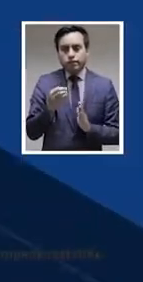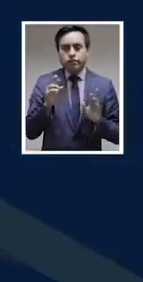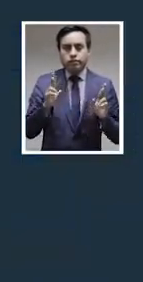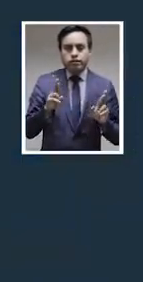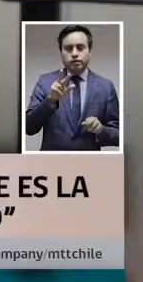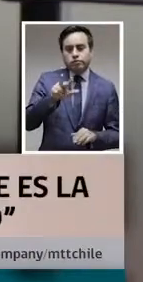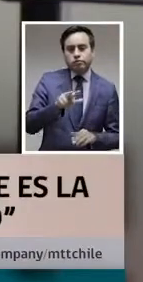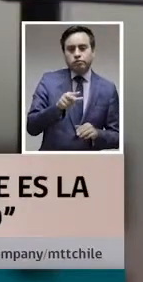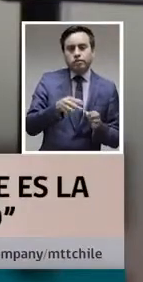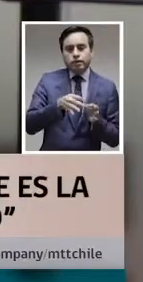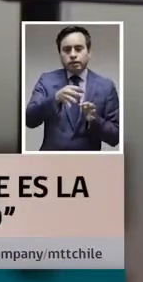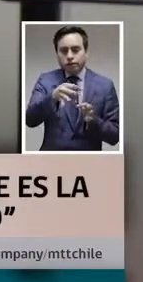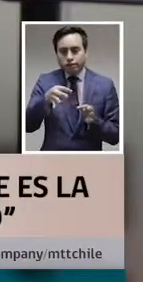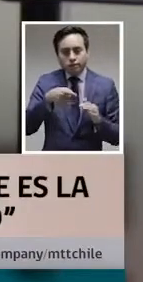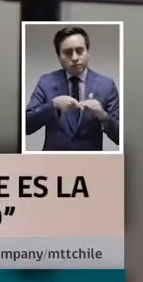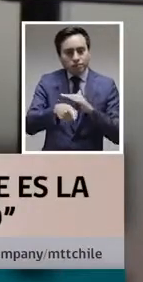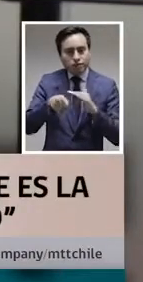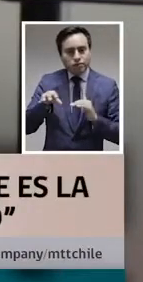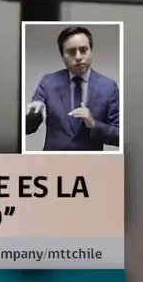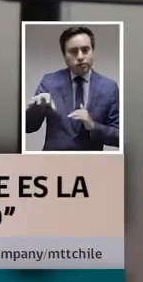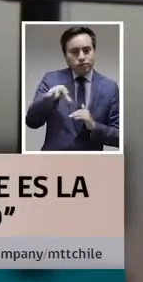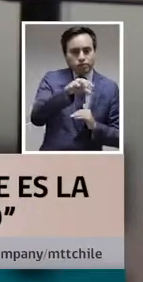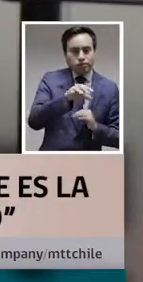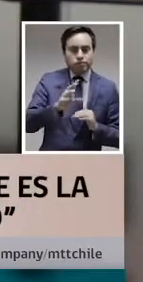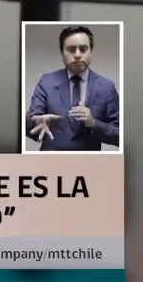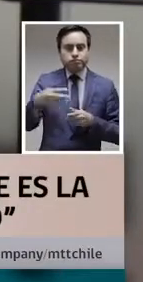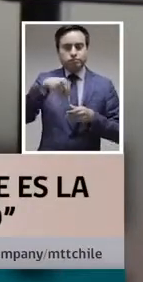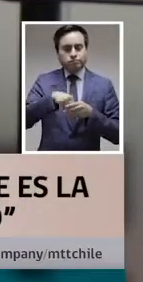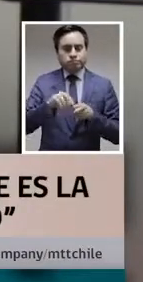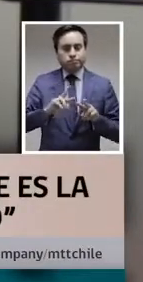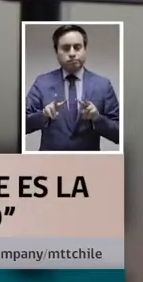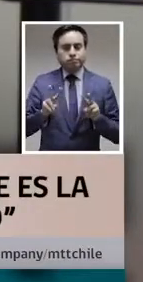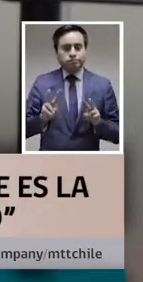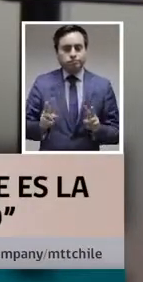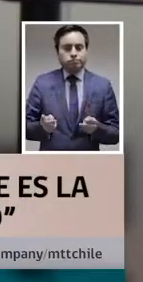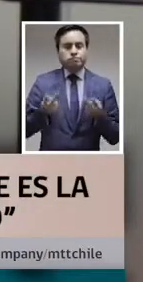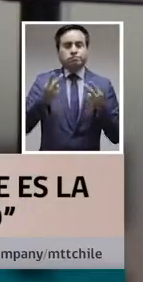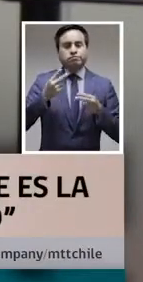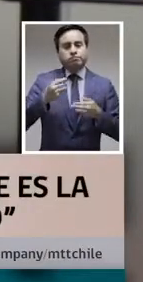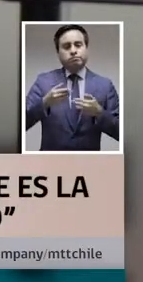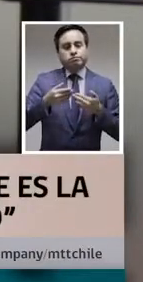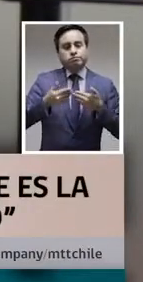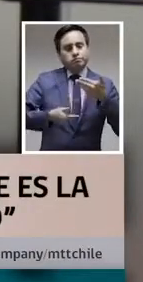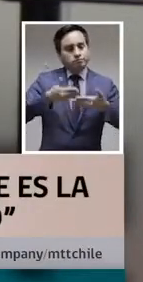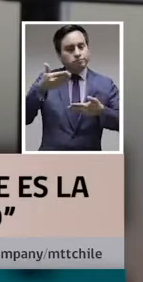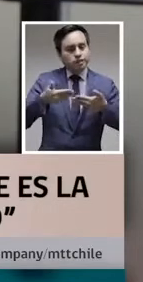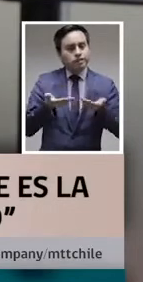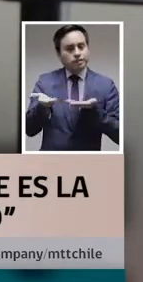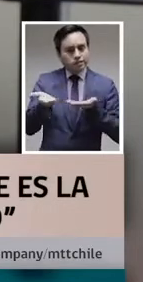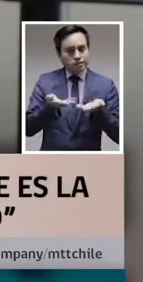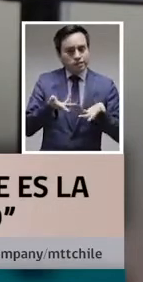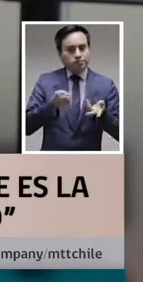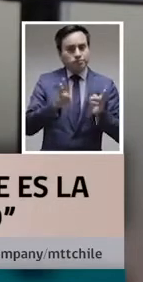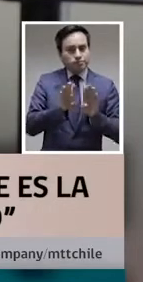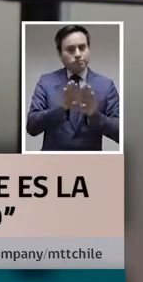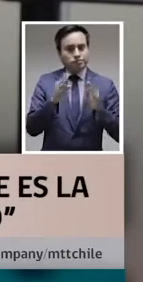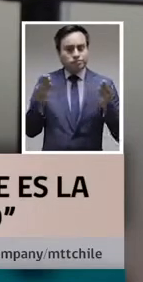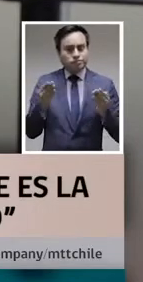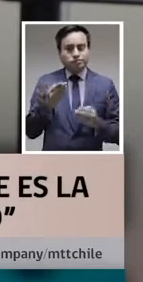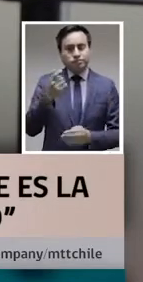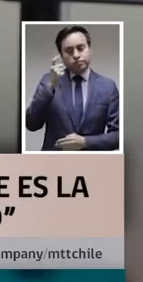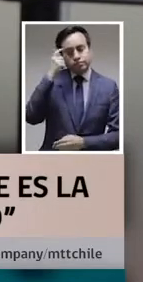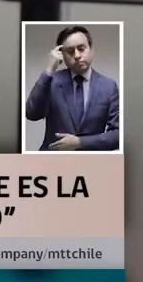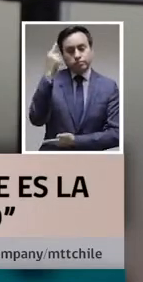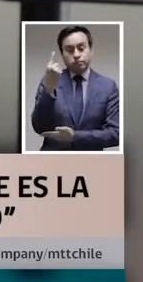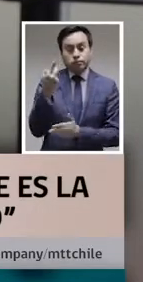18 estaciones que se incorporen nuevamente al servicio. Y en diciembre